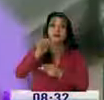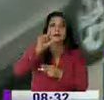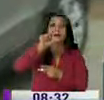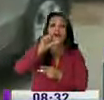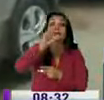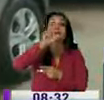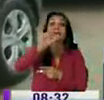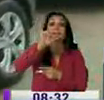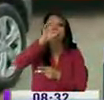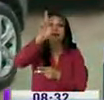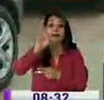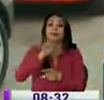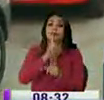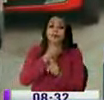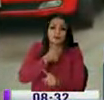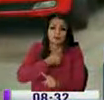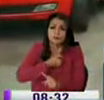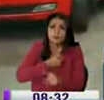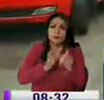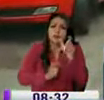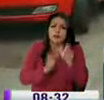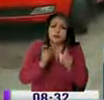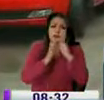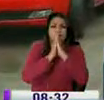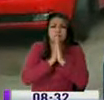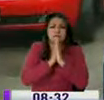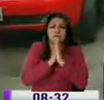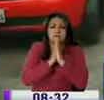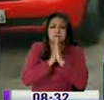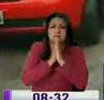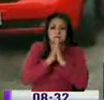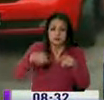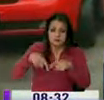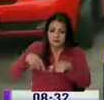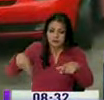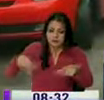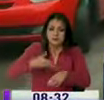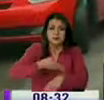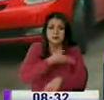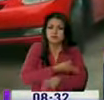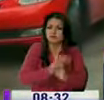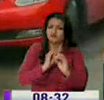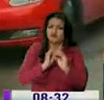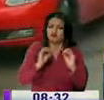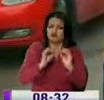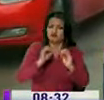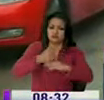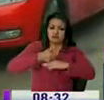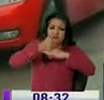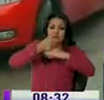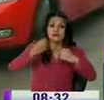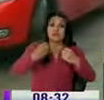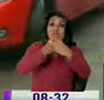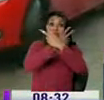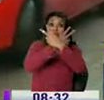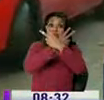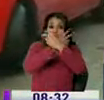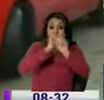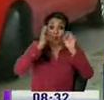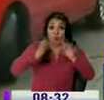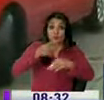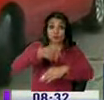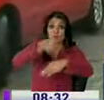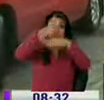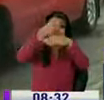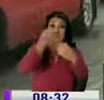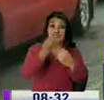somos propiamente los moradores del sector, y el pasaje no era así antes que venga la Agencia de Tránsito. Vino la Agencia de